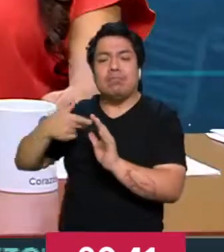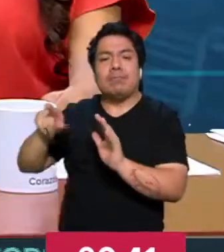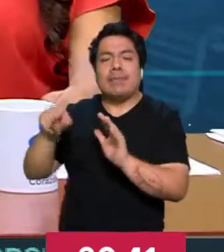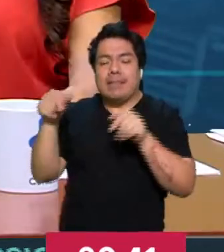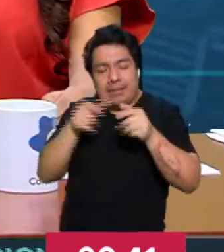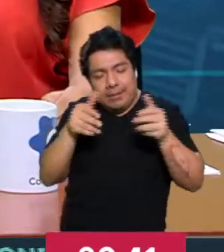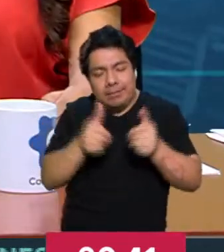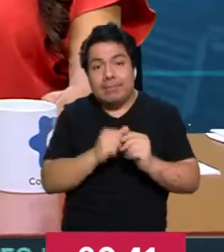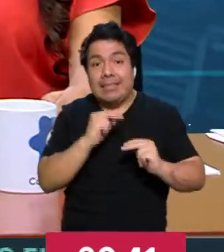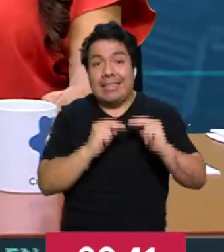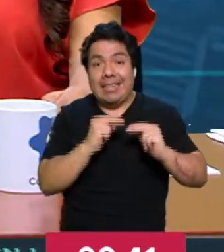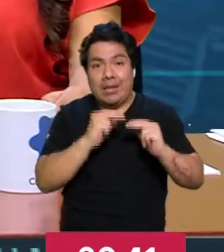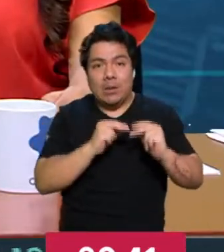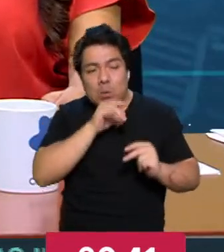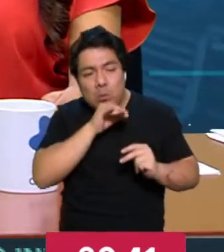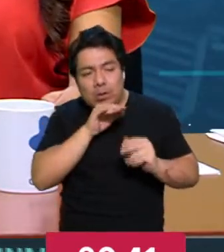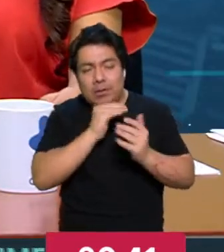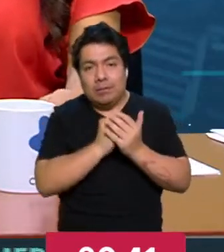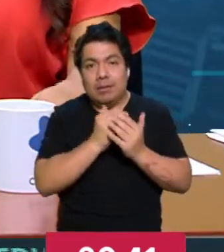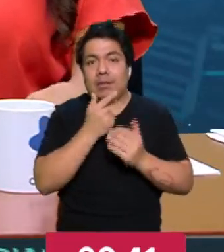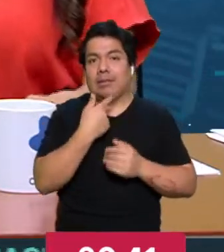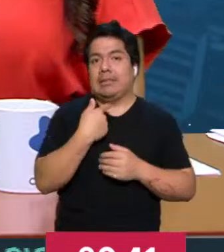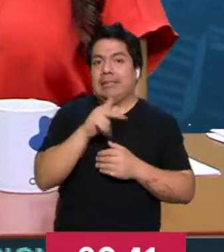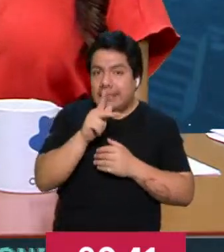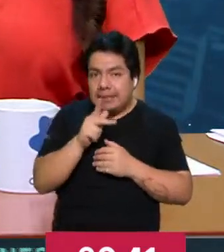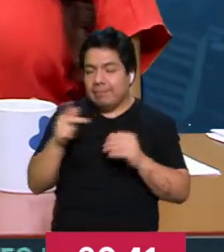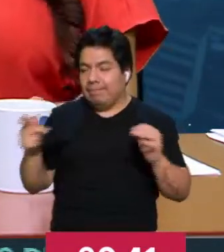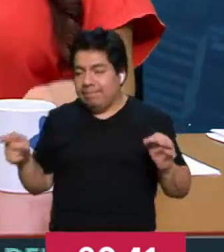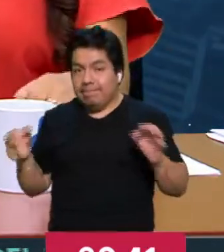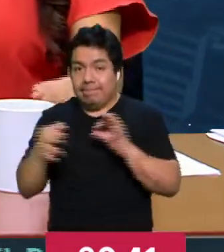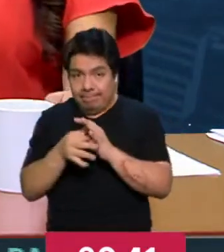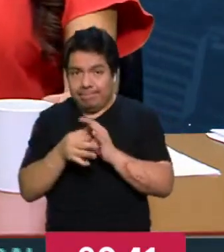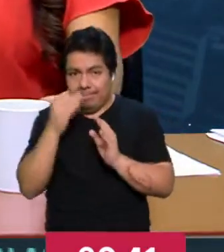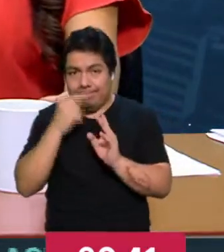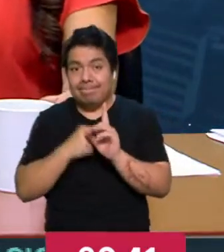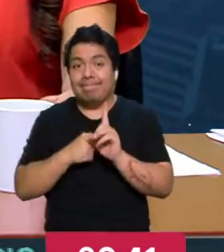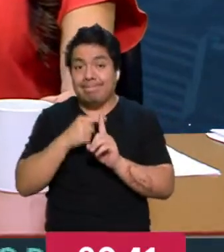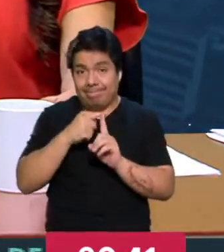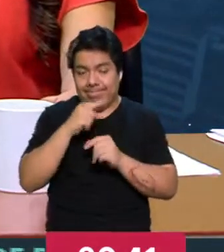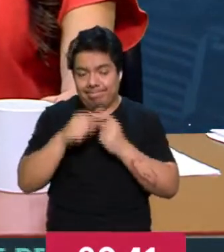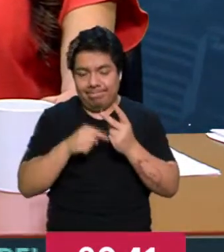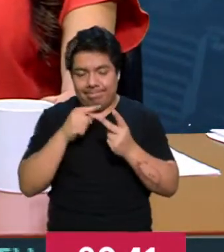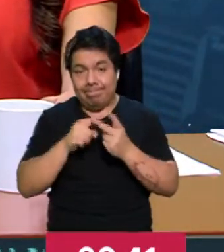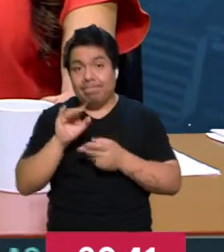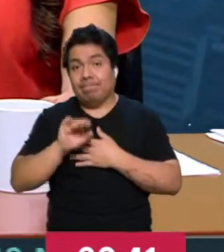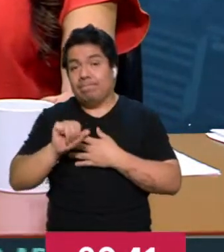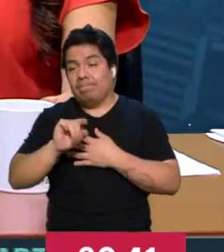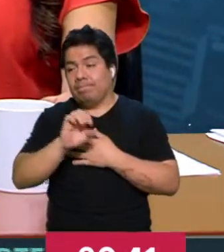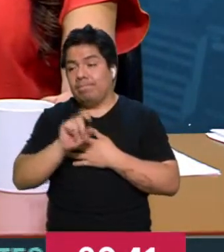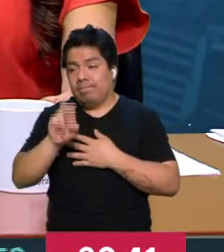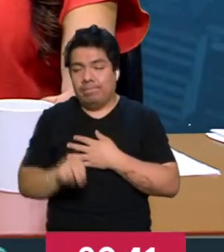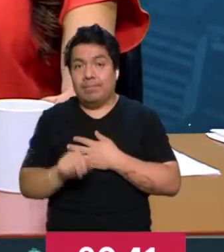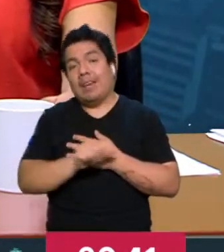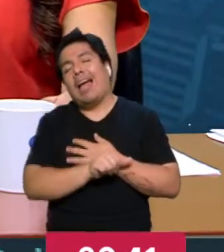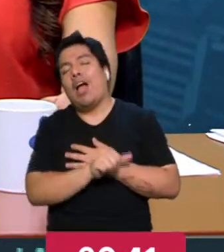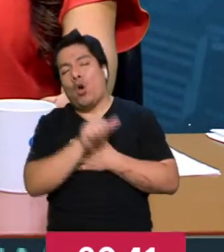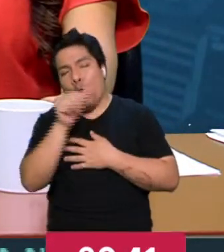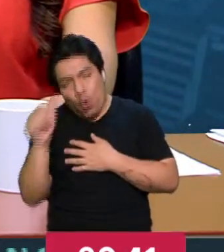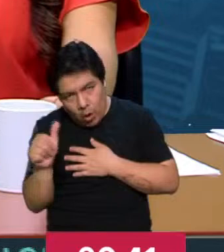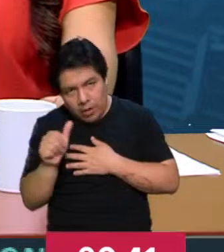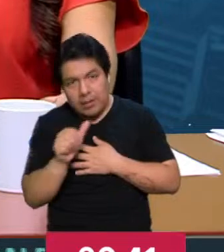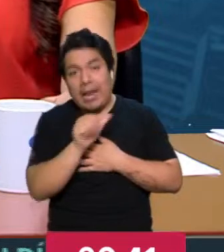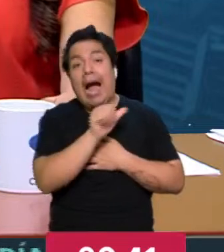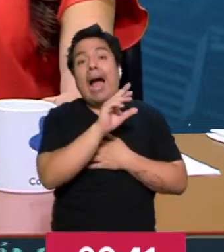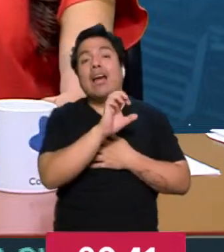mantener los niveles bajos de contaminación, pero va totalmente relacionado con la temperatura y con la insolación. Ahora hay otro tipo de contingencias que es por